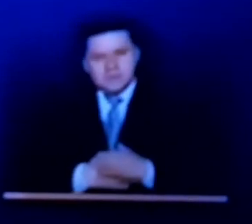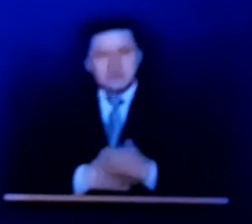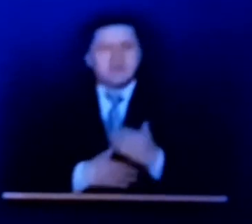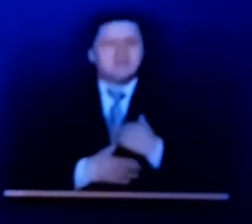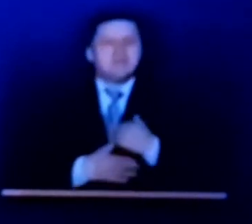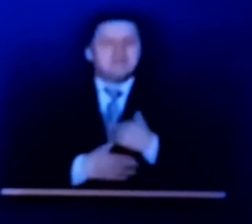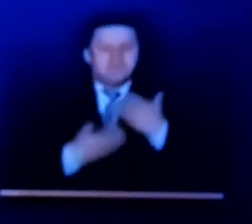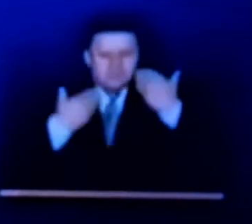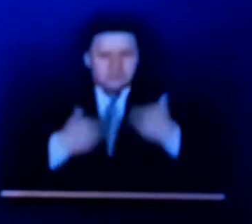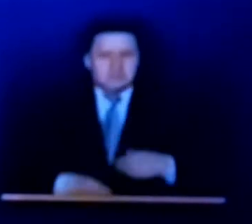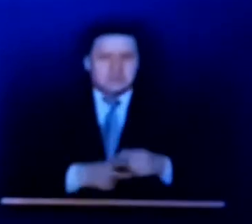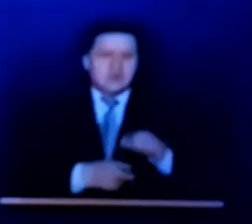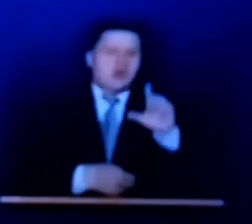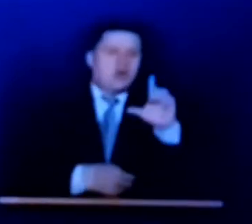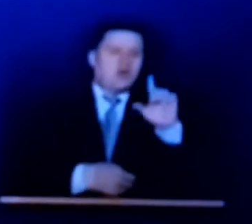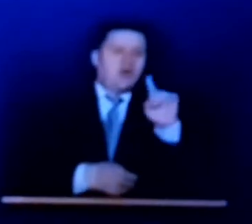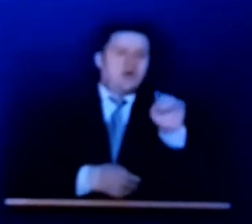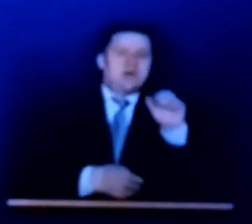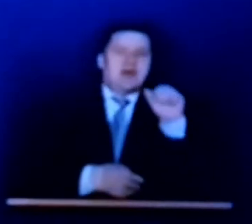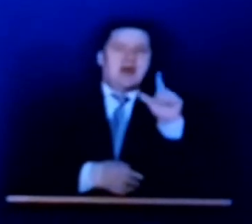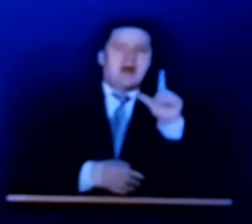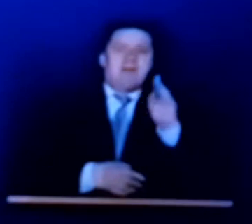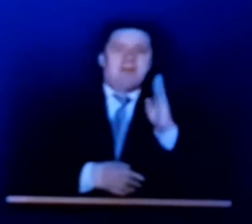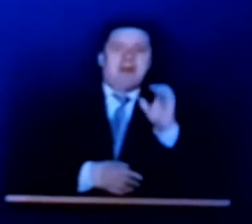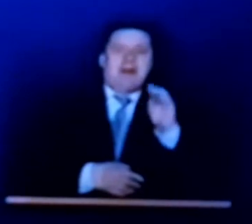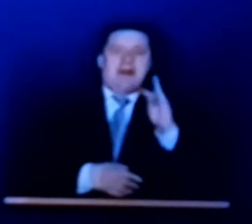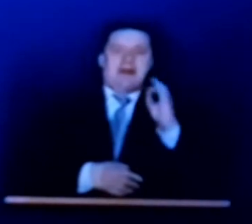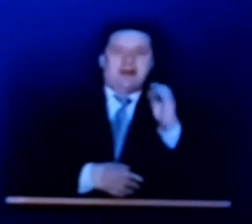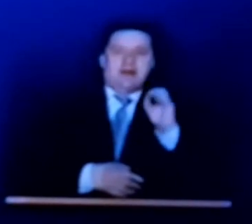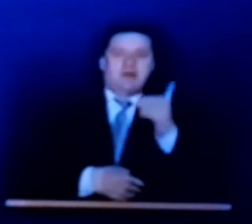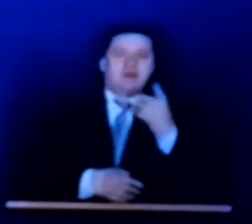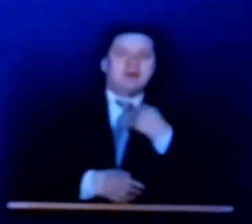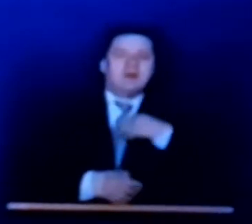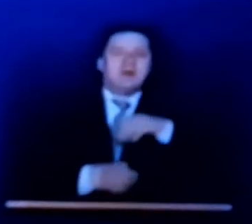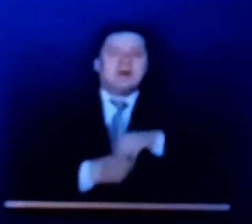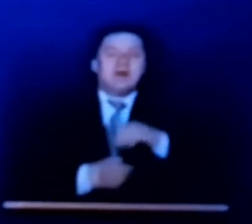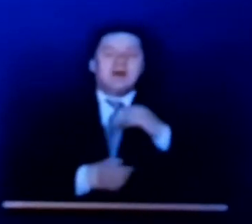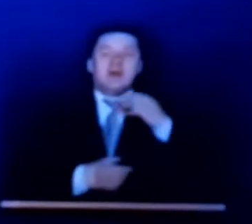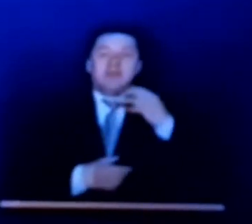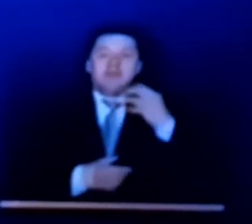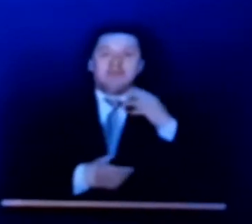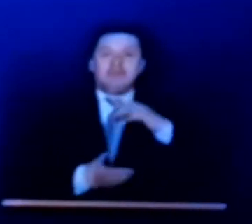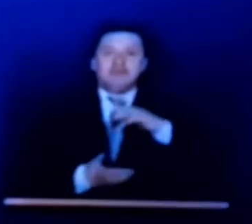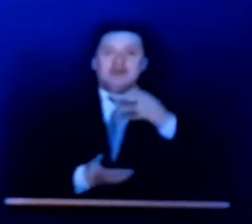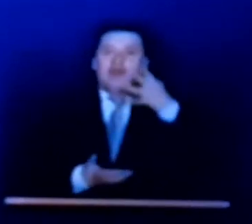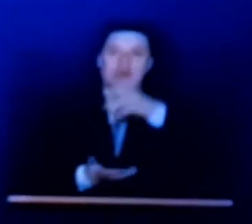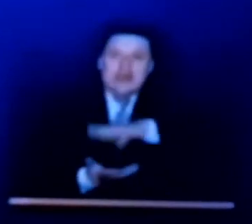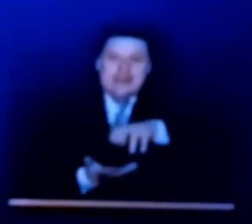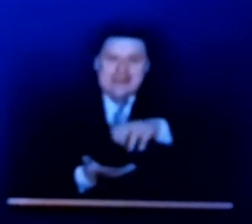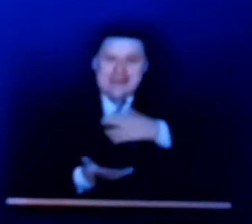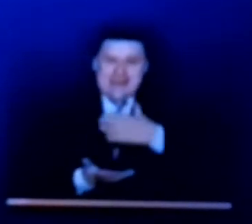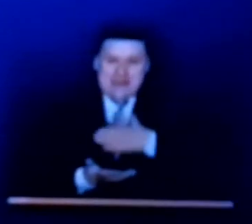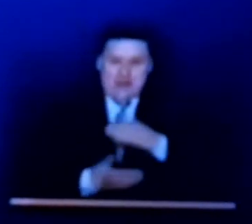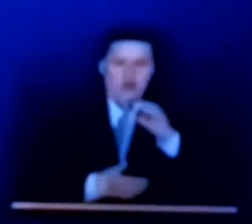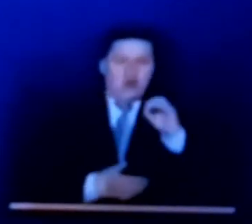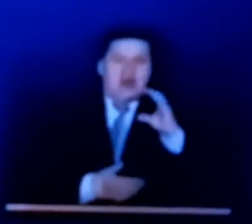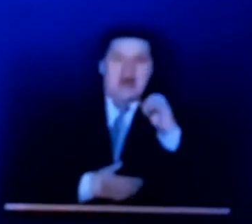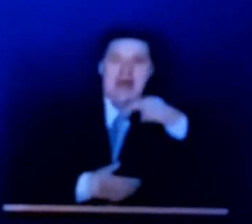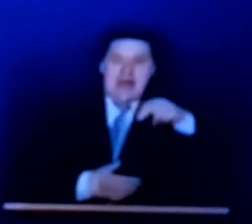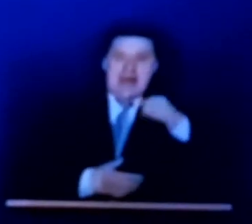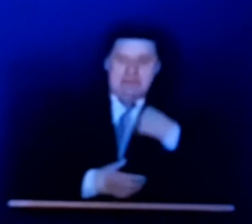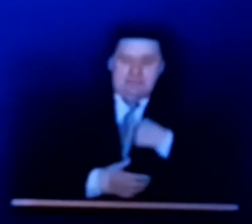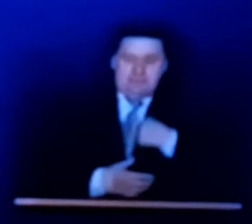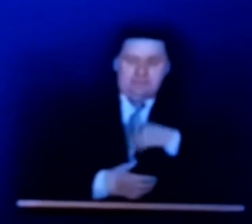me habla Luis Humberto Barbosa Clavijo de la ciudad de Ocaña Norte de Santander. Mi pregunta es la